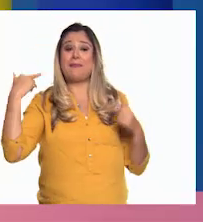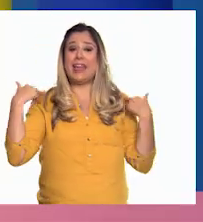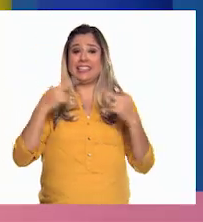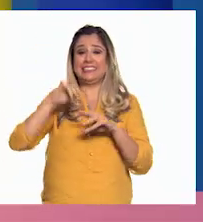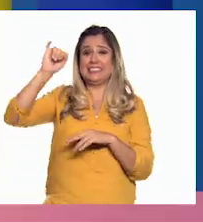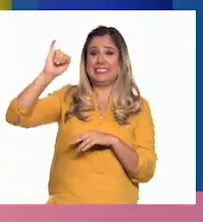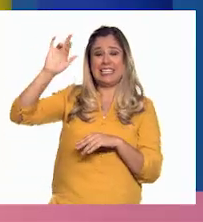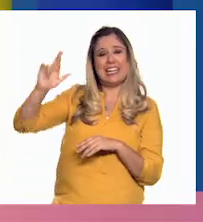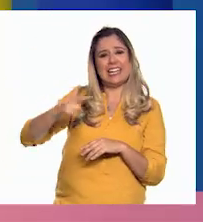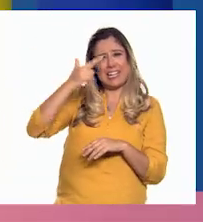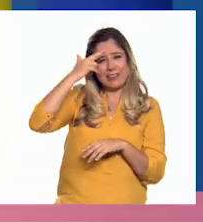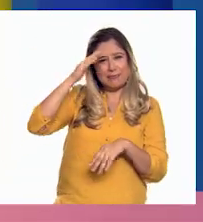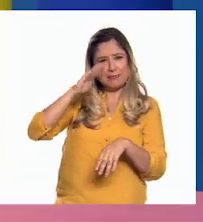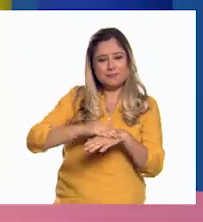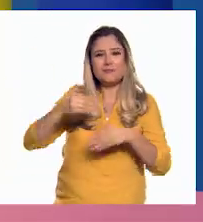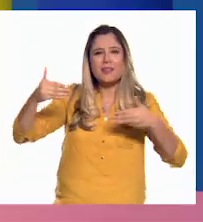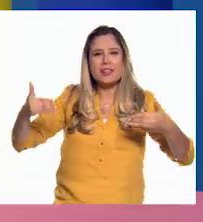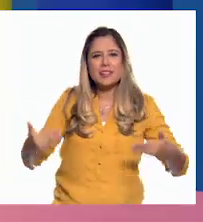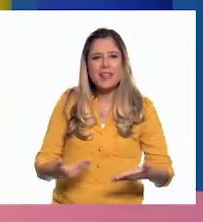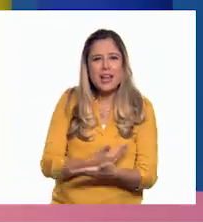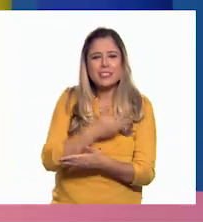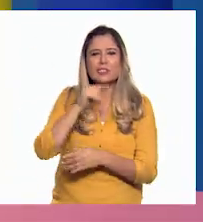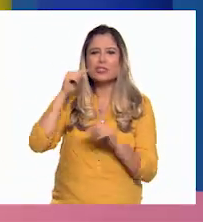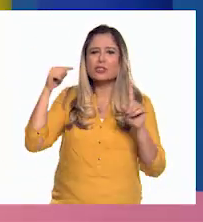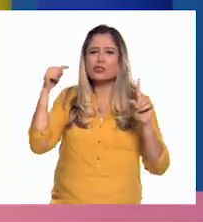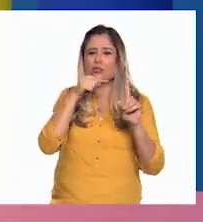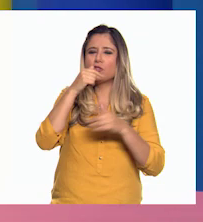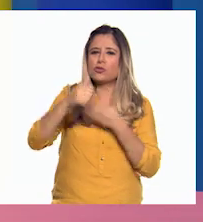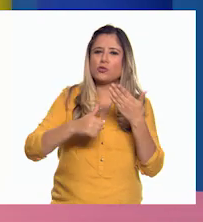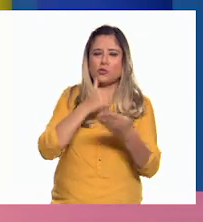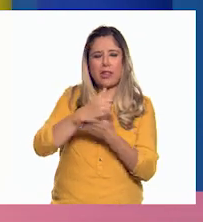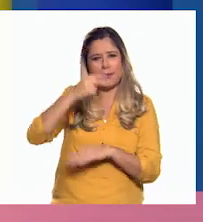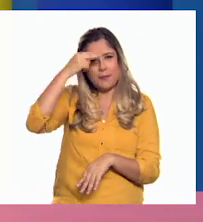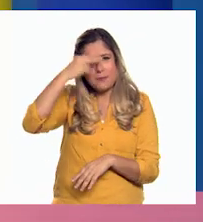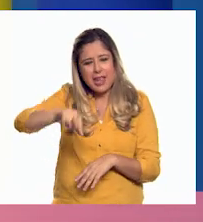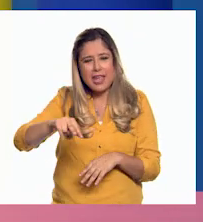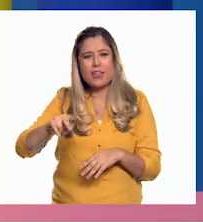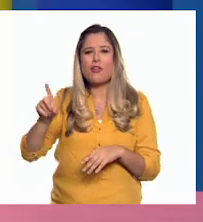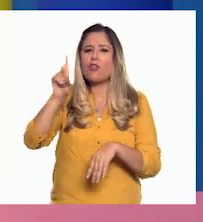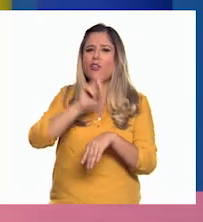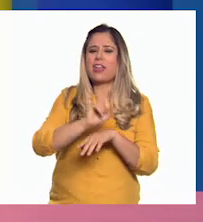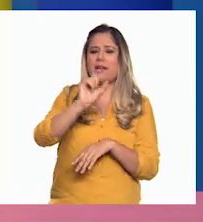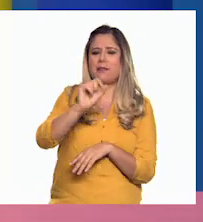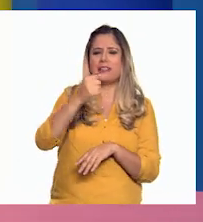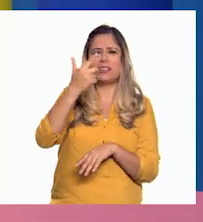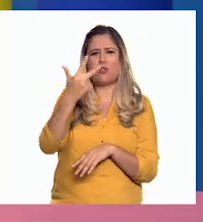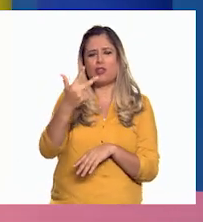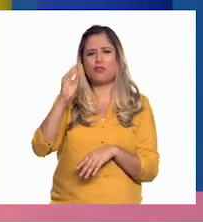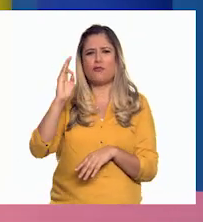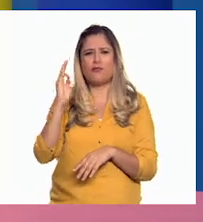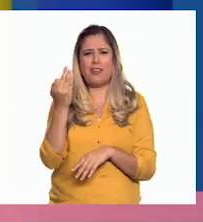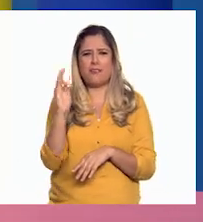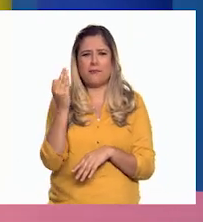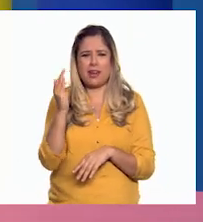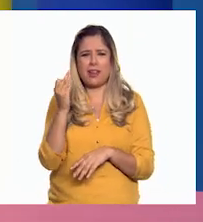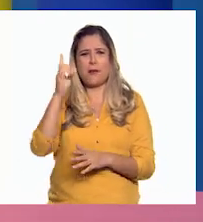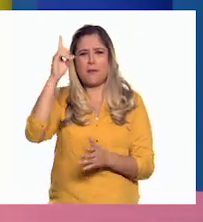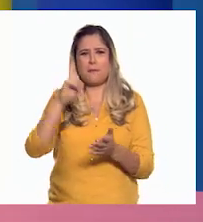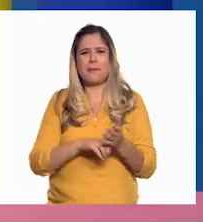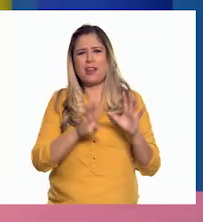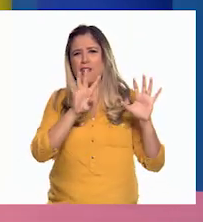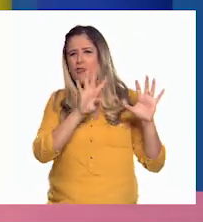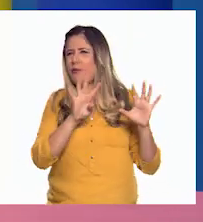acuerdo que vimos que nació en la Ciudad de México el 28 de febrero de